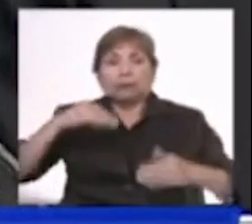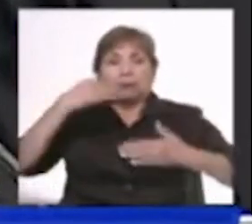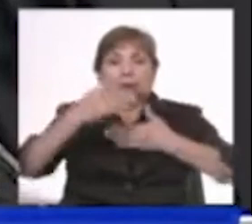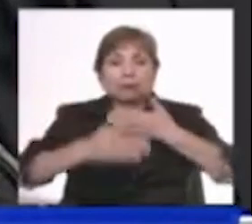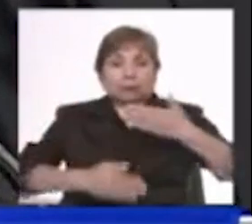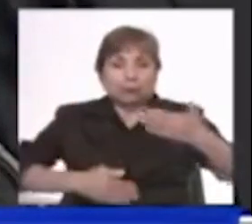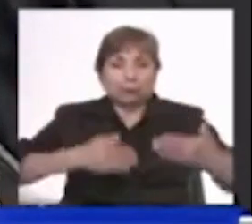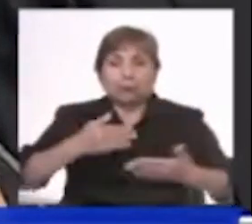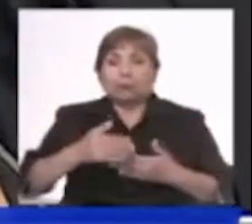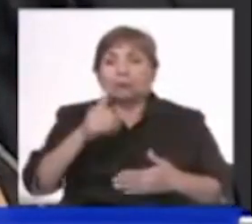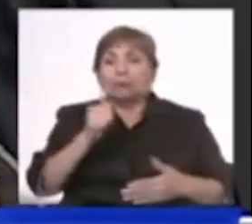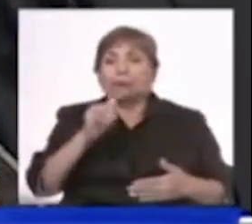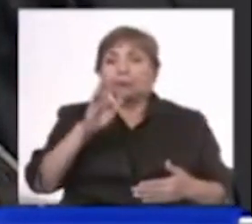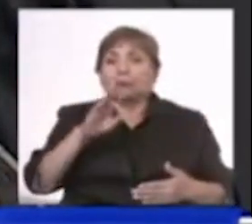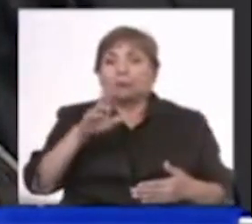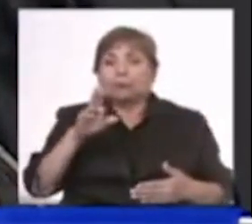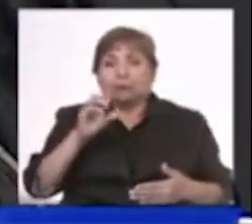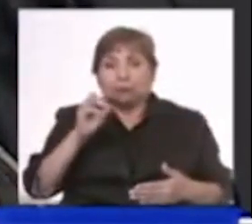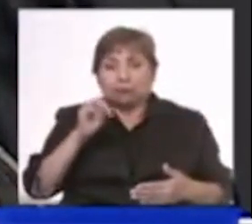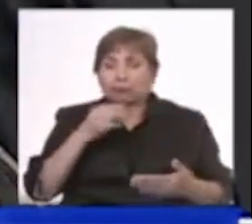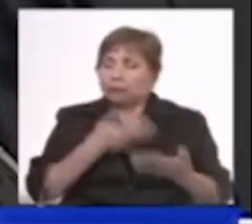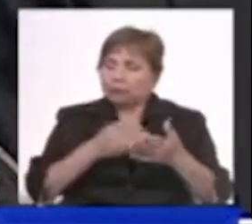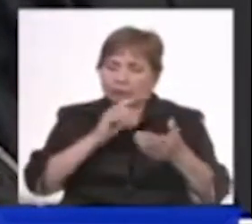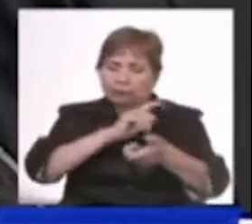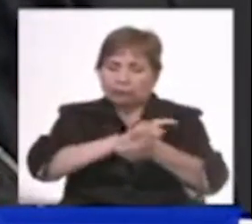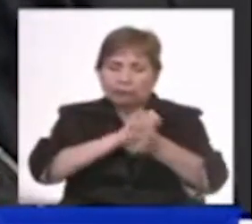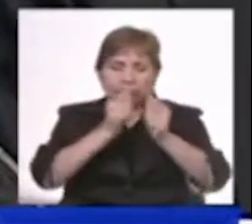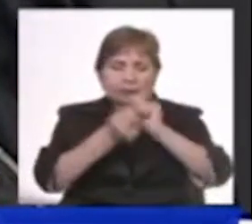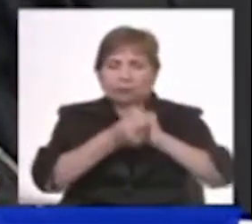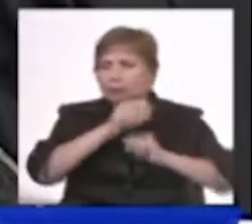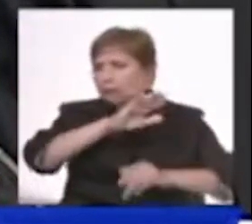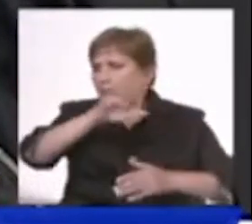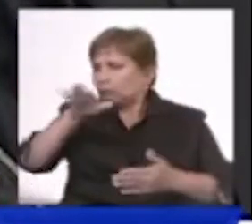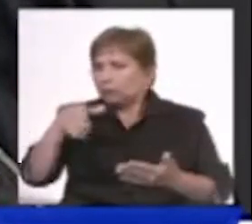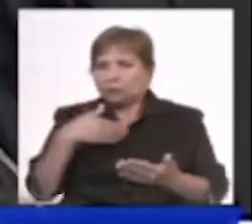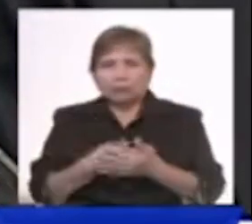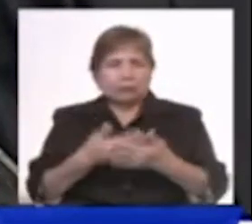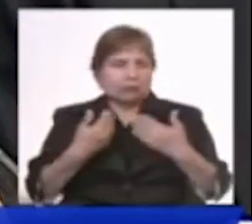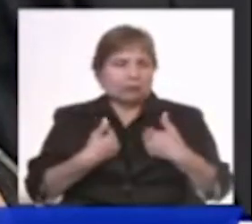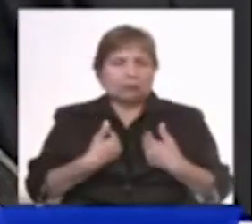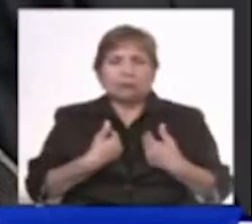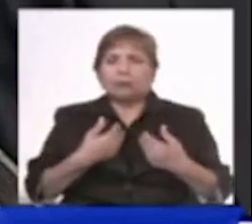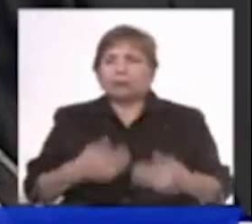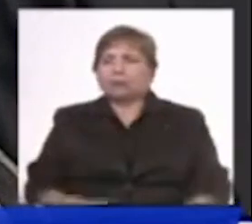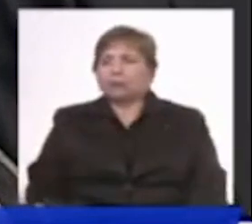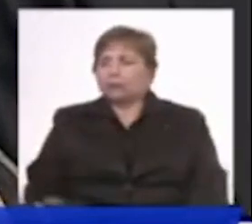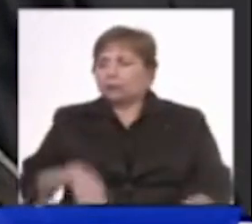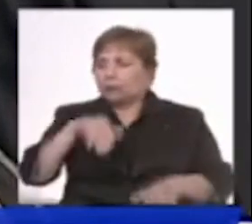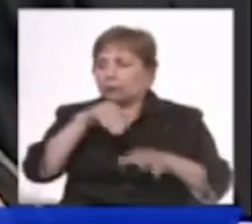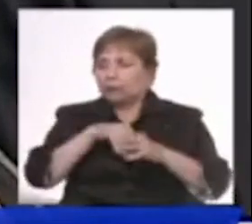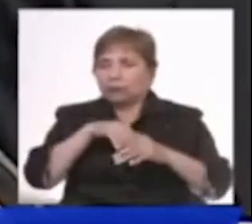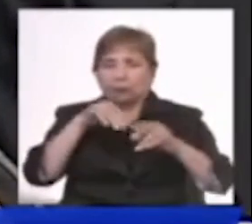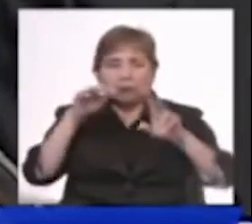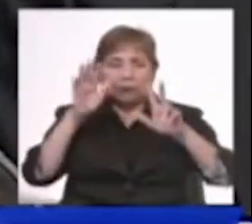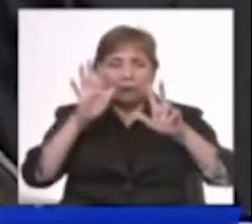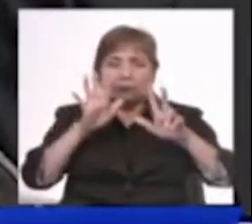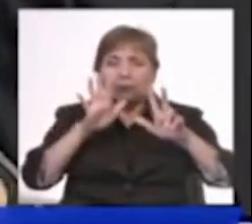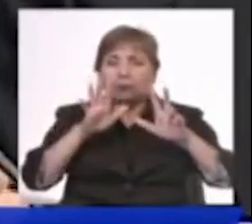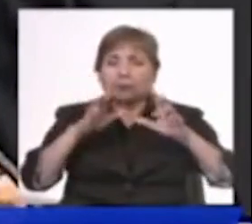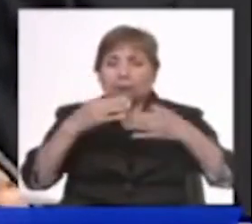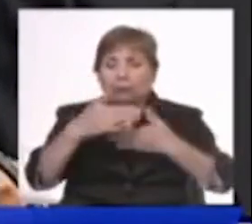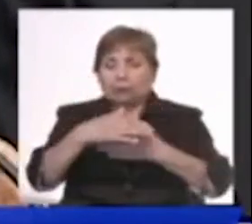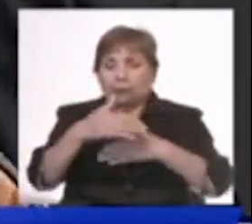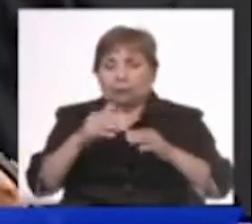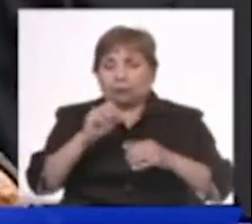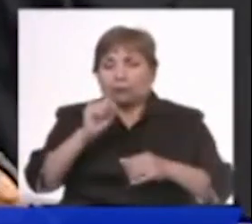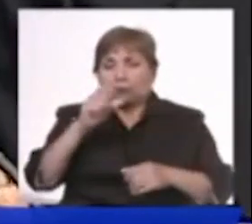para hacer el recambio de todas las alfombras que tenemos en 8 salas más